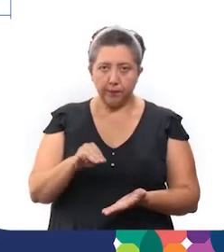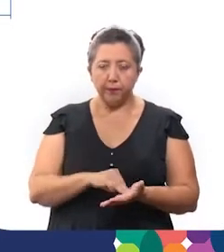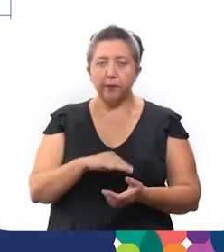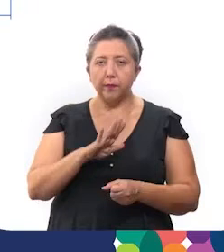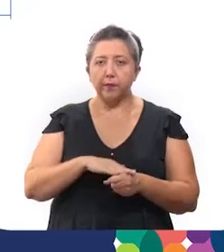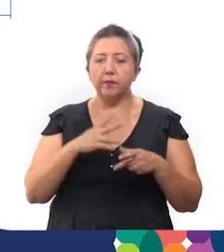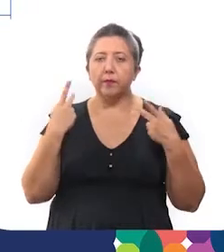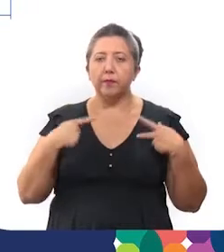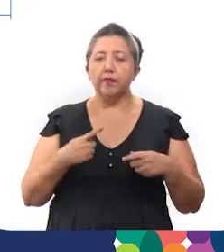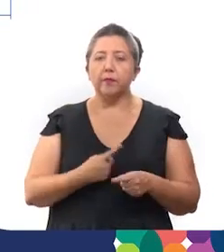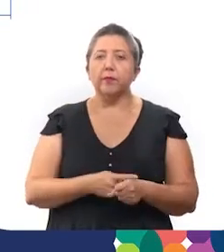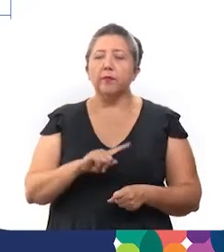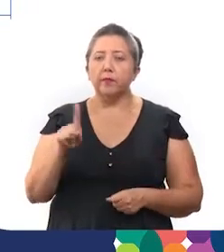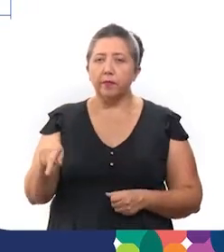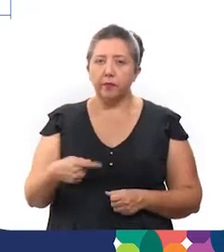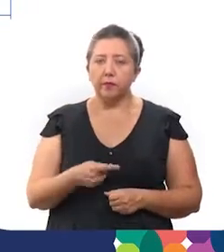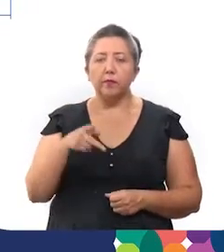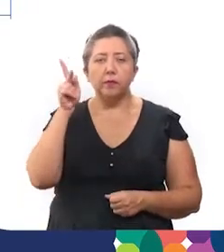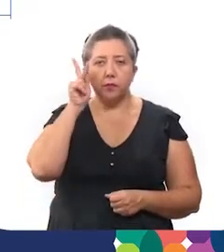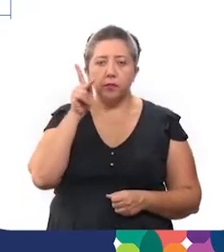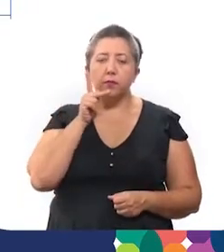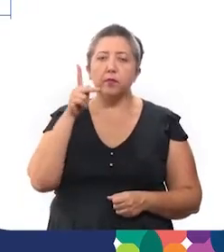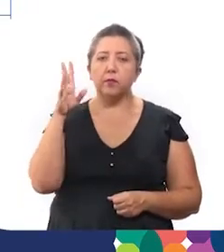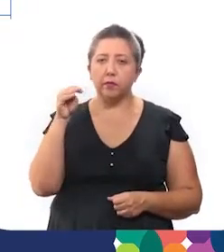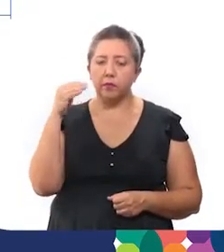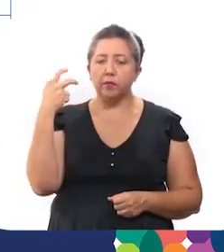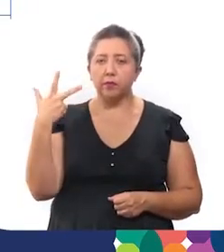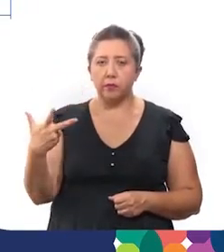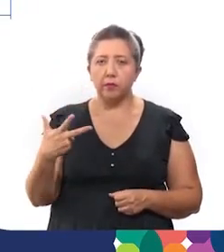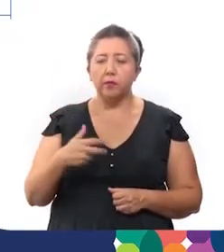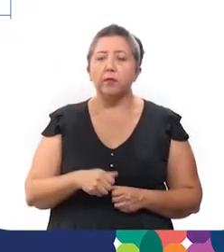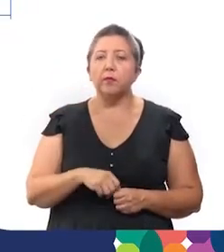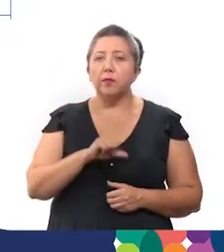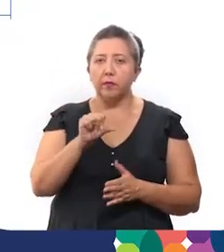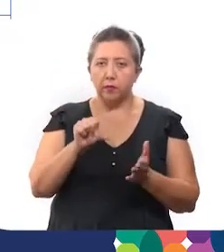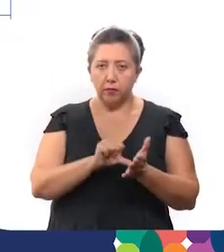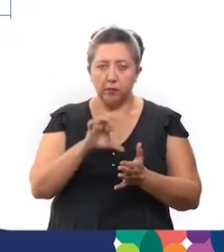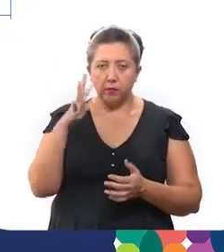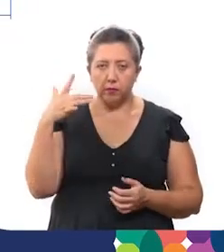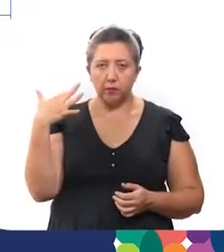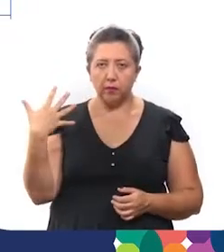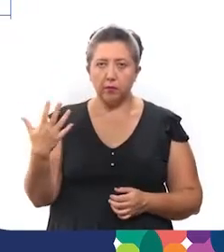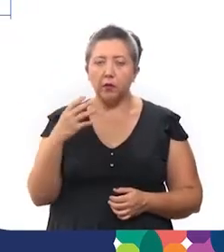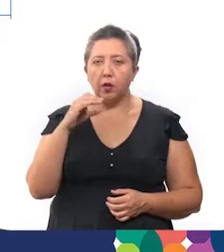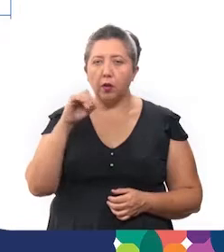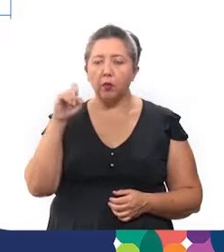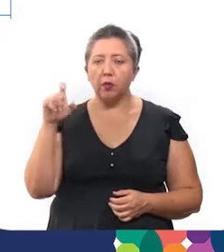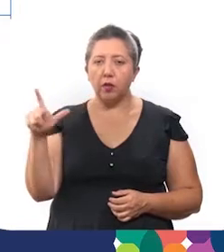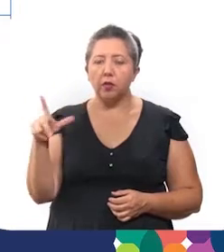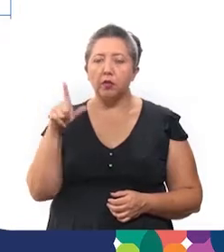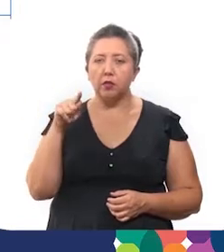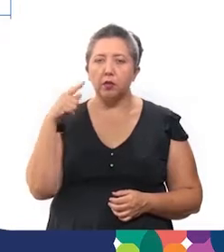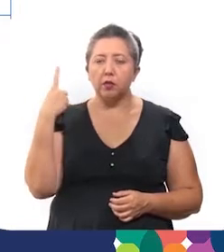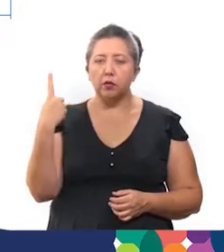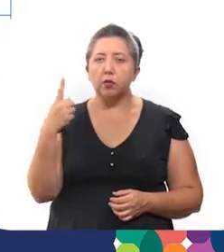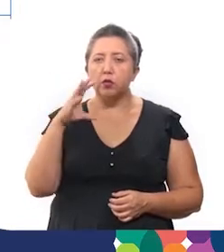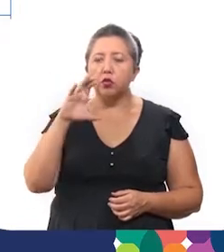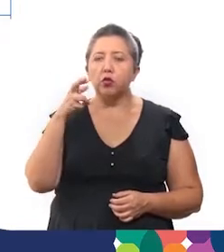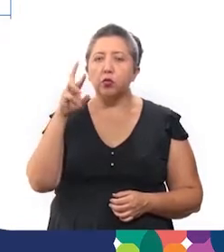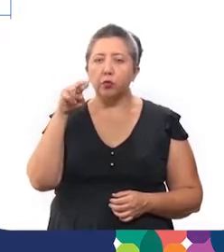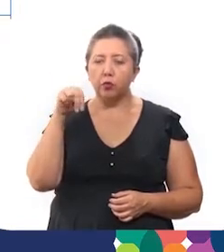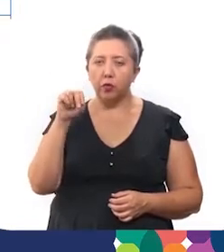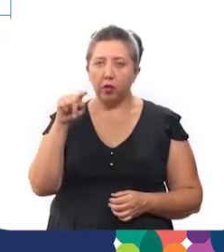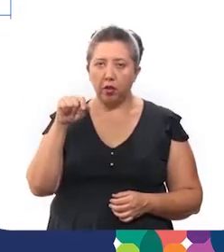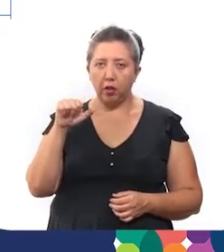mayor número de personas contagiadas son Juan Pablo II con 98, Centro 55, Ciudad Cauquel 71, Chuburnada